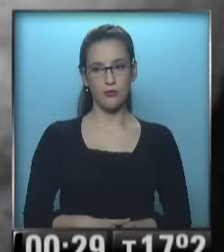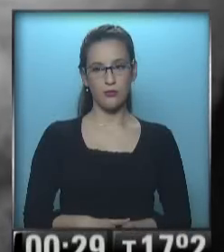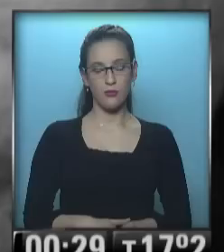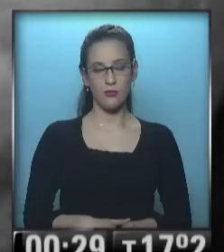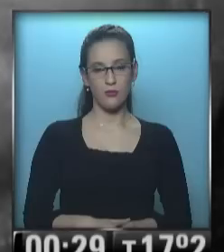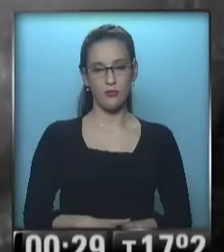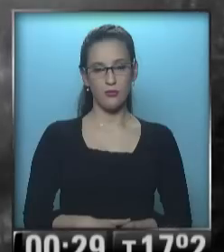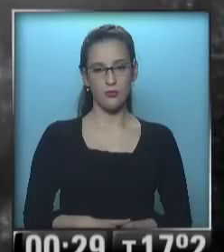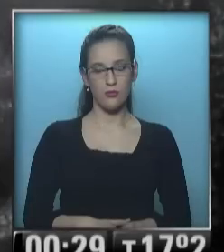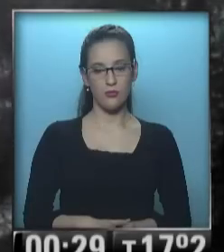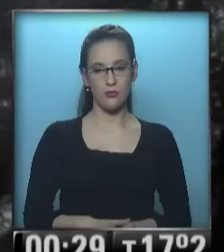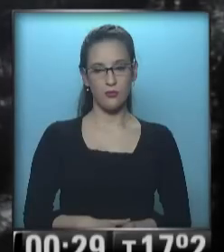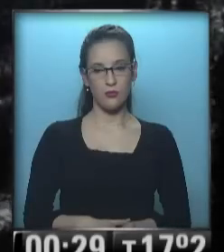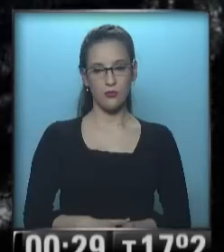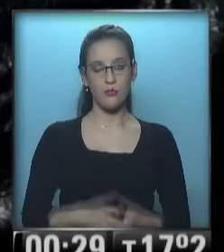Perdí una